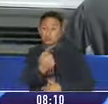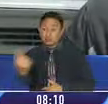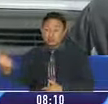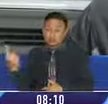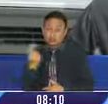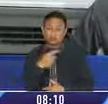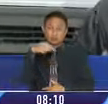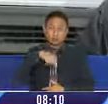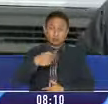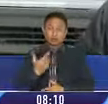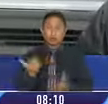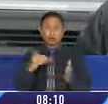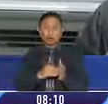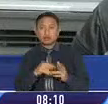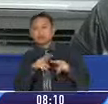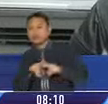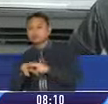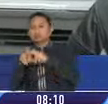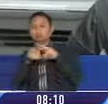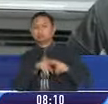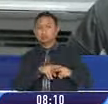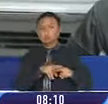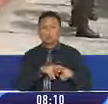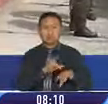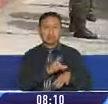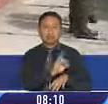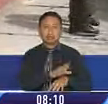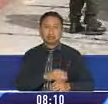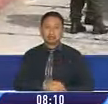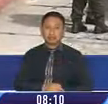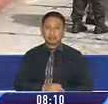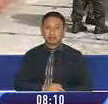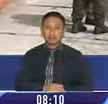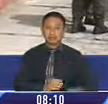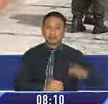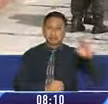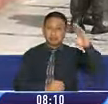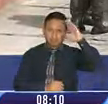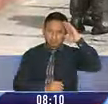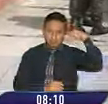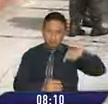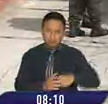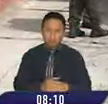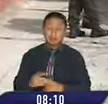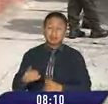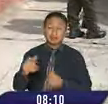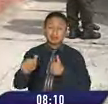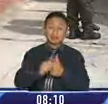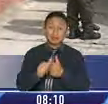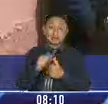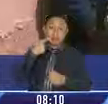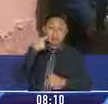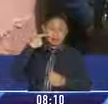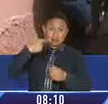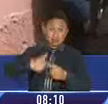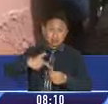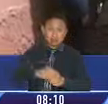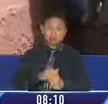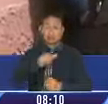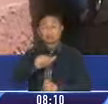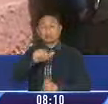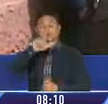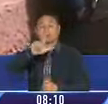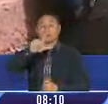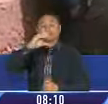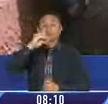nuevamente, hacen otra inspección y dejan el camión aquí abandonado. Varios uniformados relataron que en una gasolinera del sector de Aloac, la madrugada de